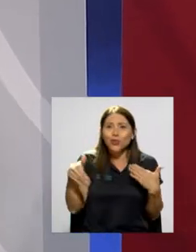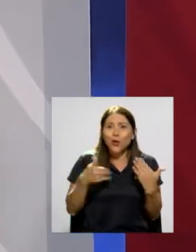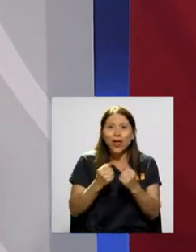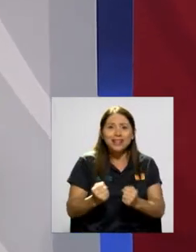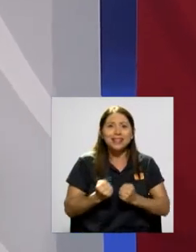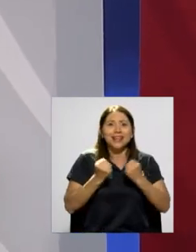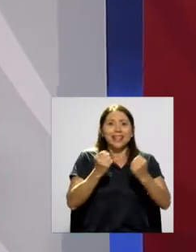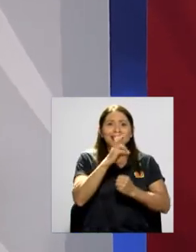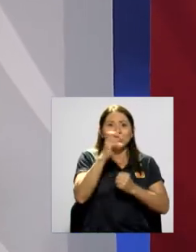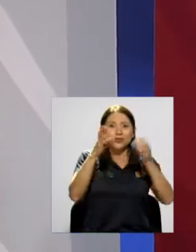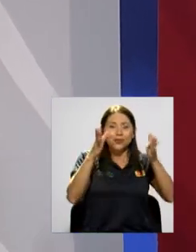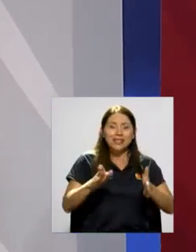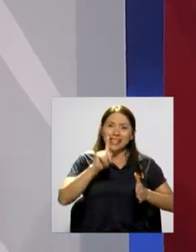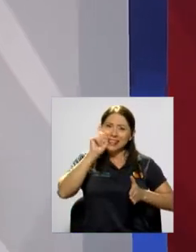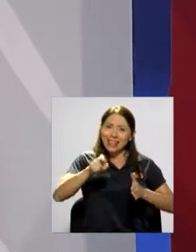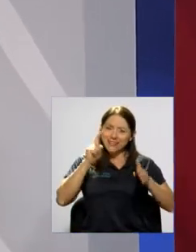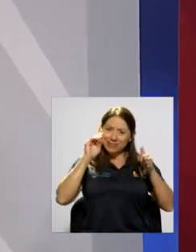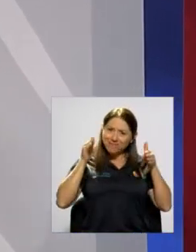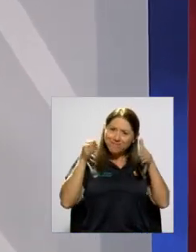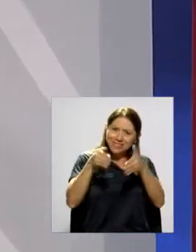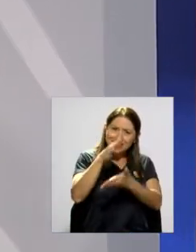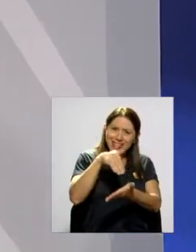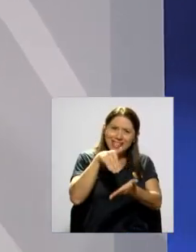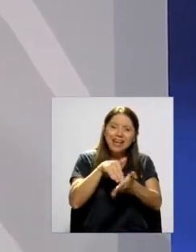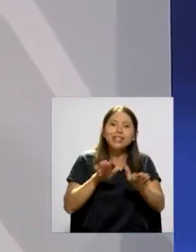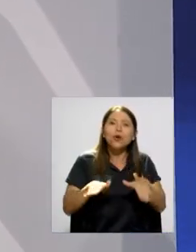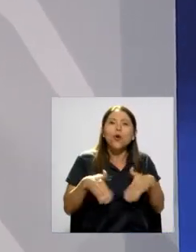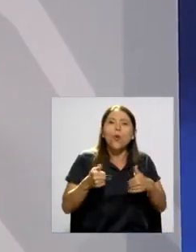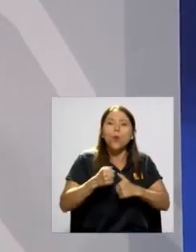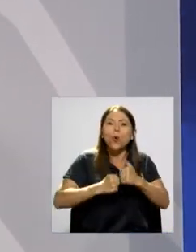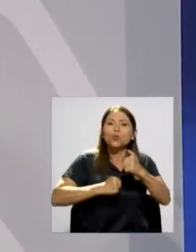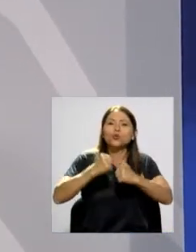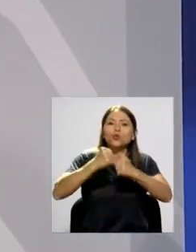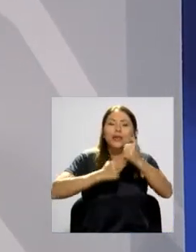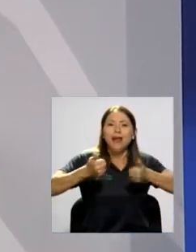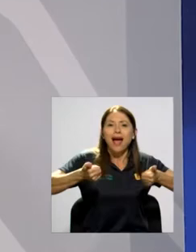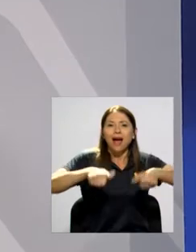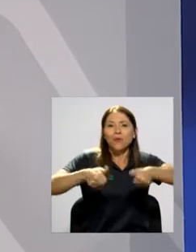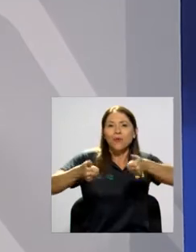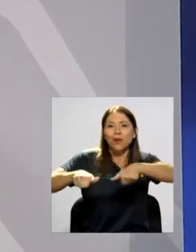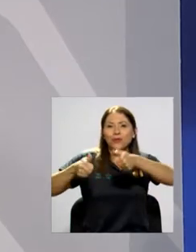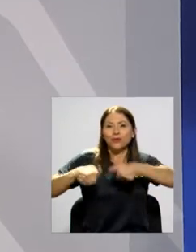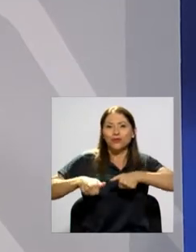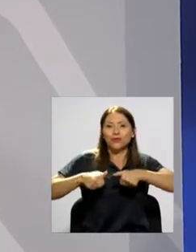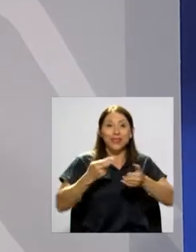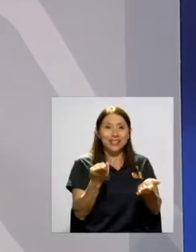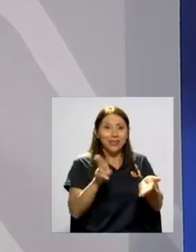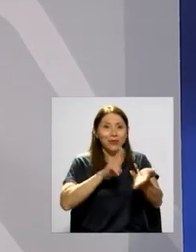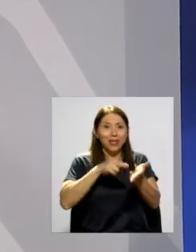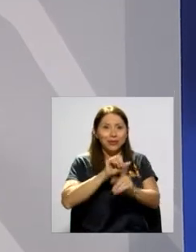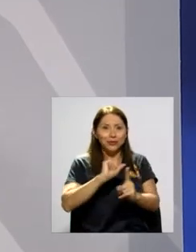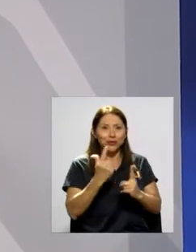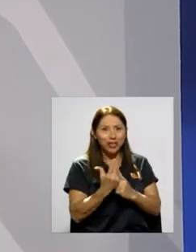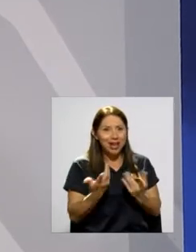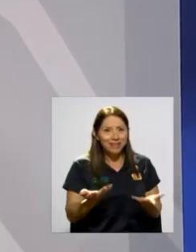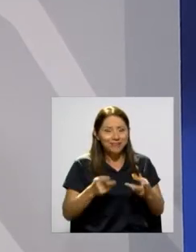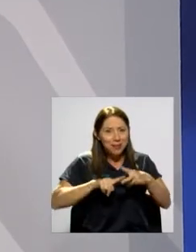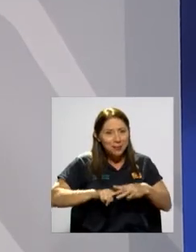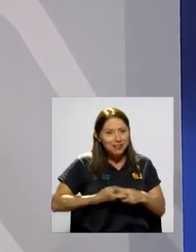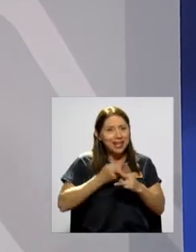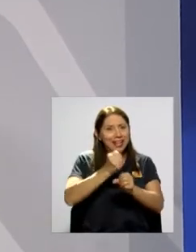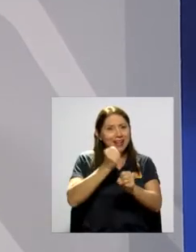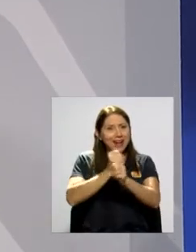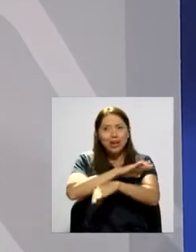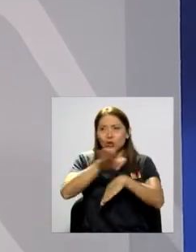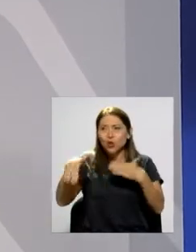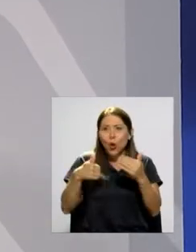de los costarricenses deben centrarse en cómo construir acuerdos, ese contrato social, y empezar a trabajar todos